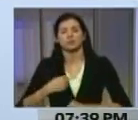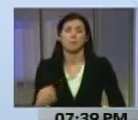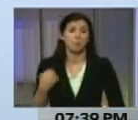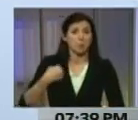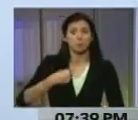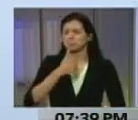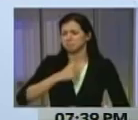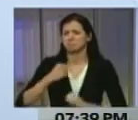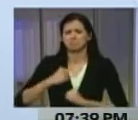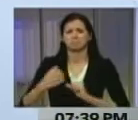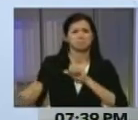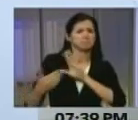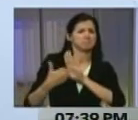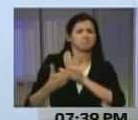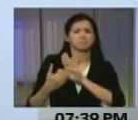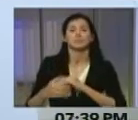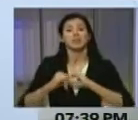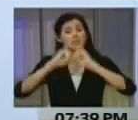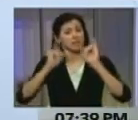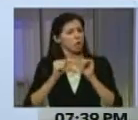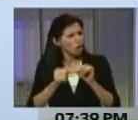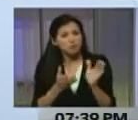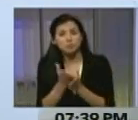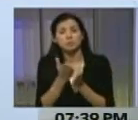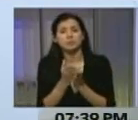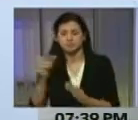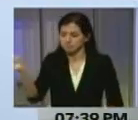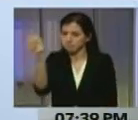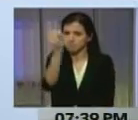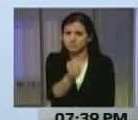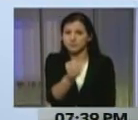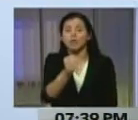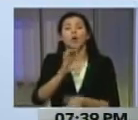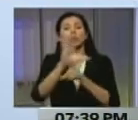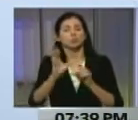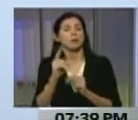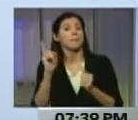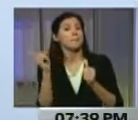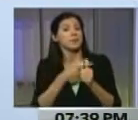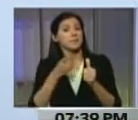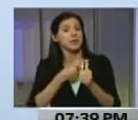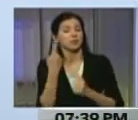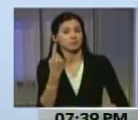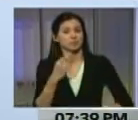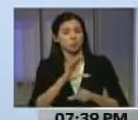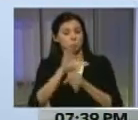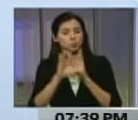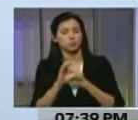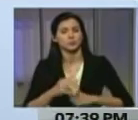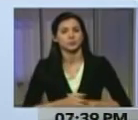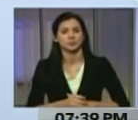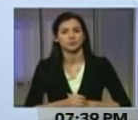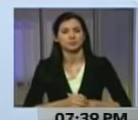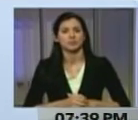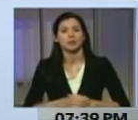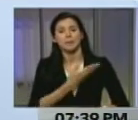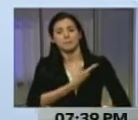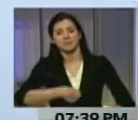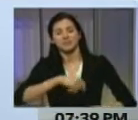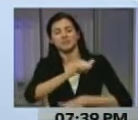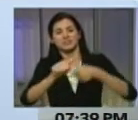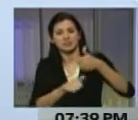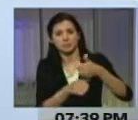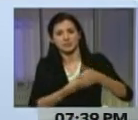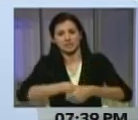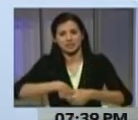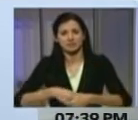siendo felices en nuestro pueblo. Pongamos la cultura al frente. Aquí están con nosotros los vicepresidentes, el vicepresidente ejecutivo,